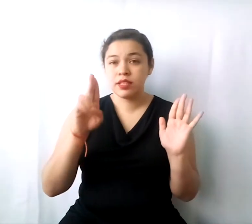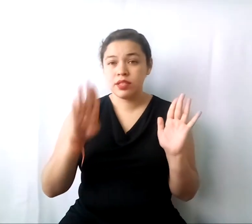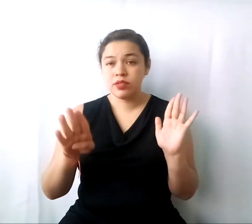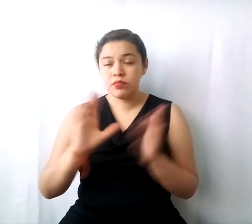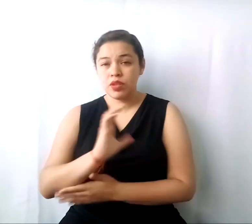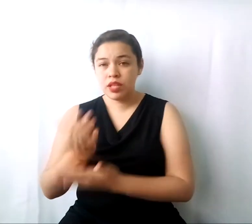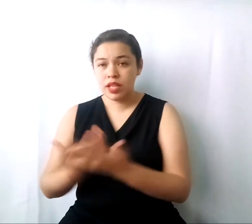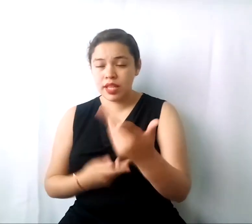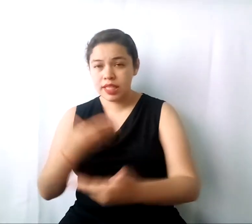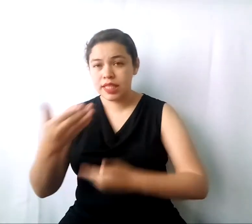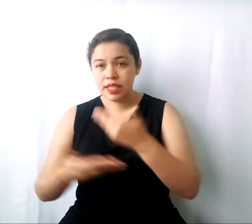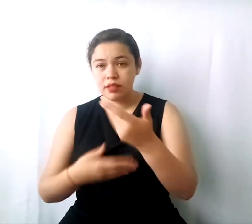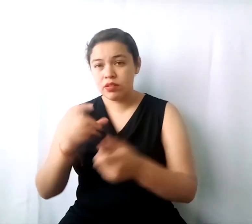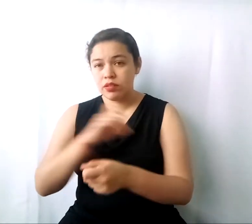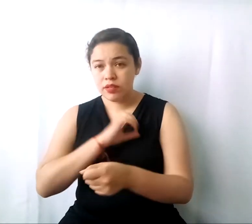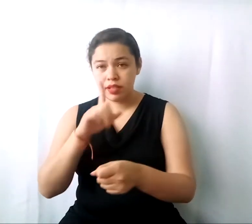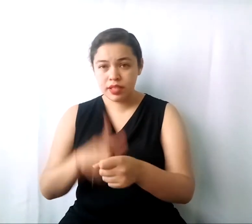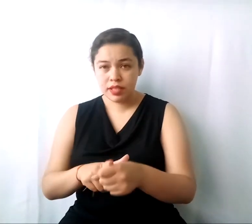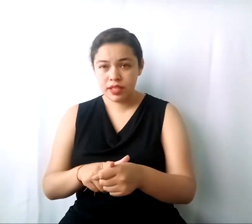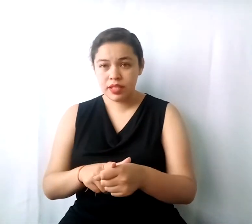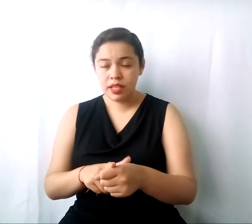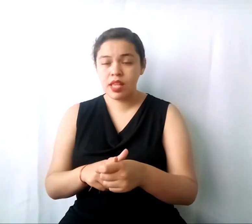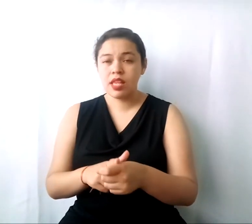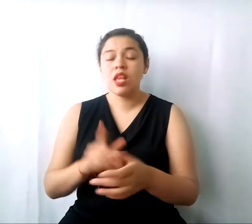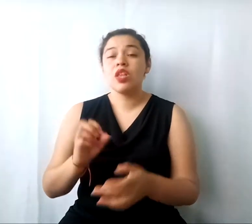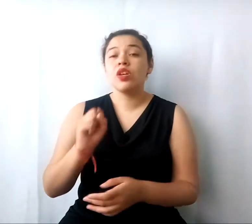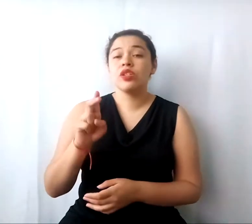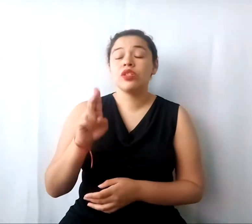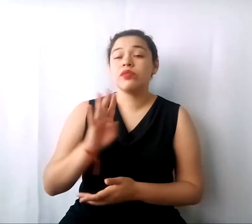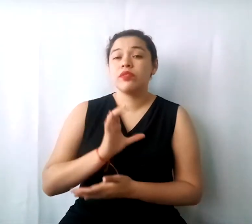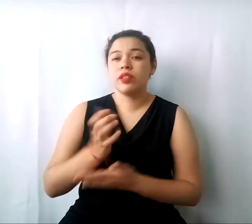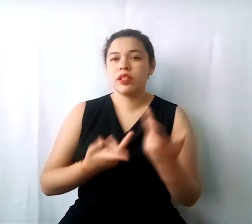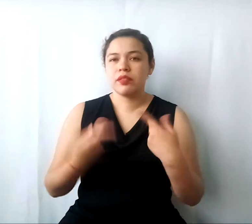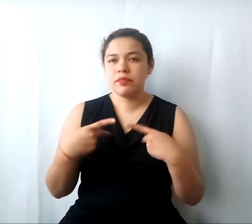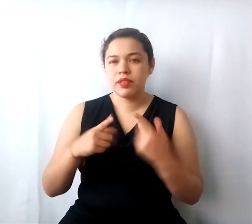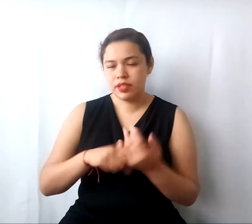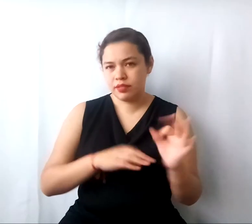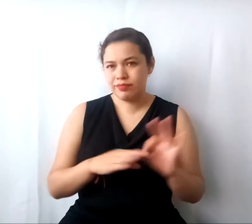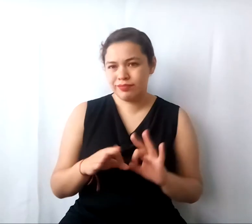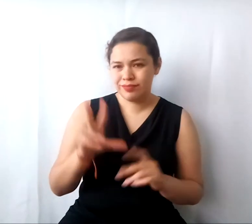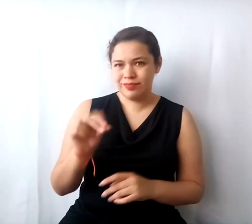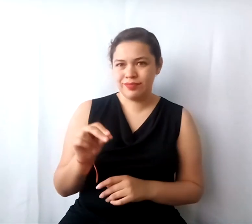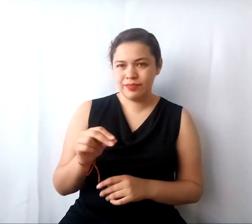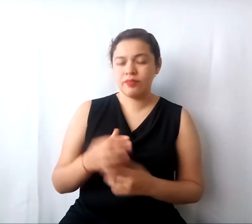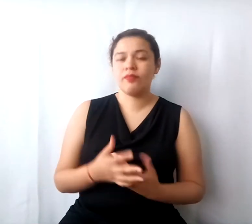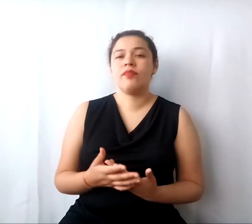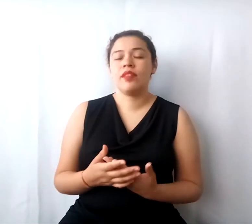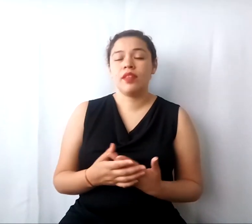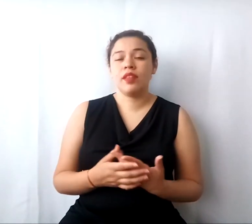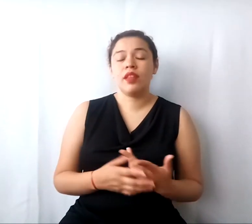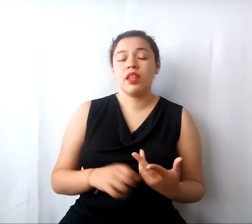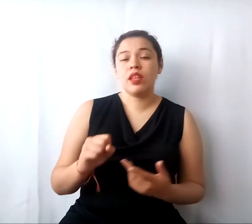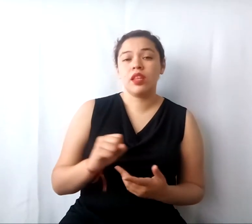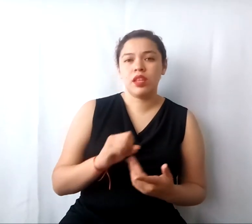servicios especializados. O sea, no dice subcontratación de personal. Entendemos que la subcontratación de